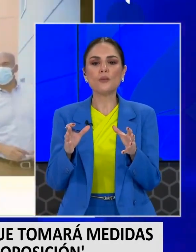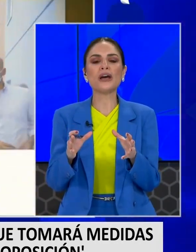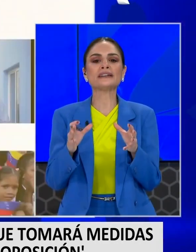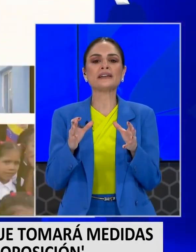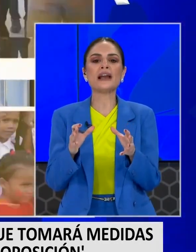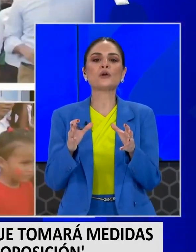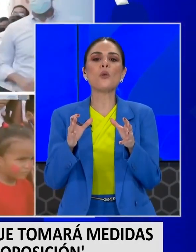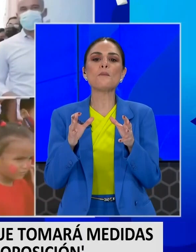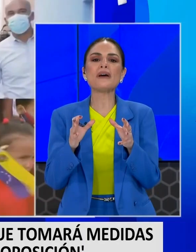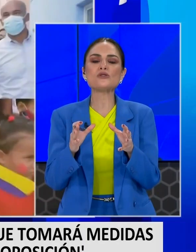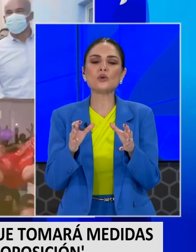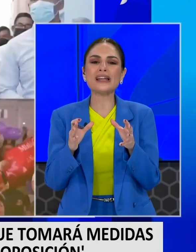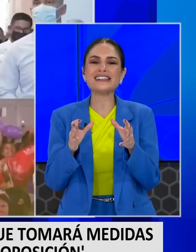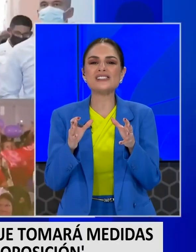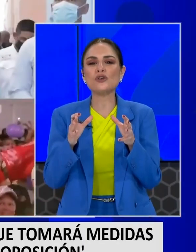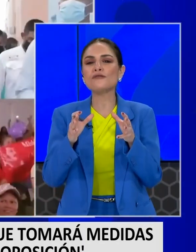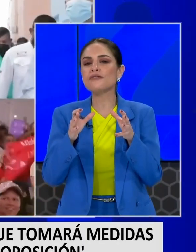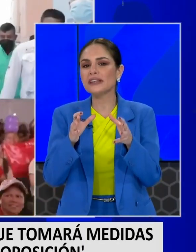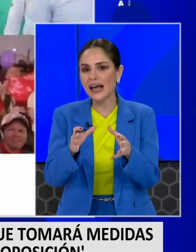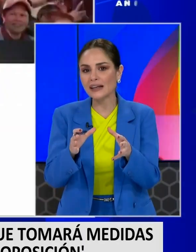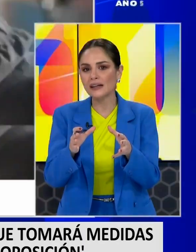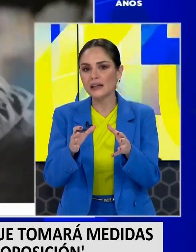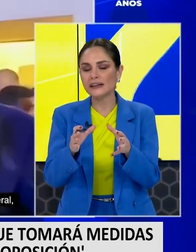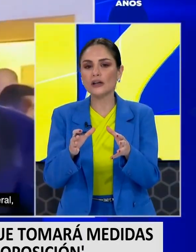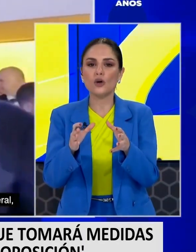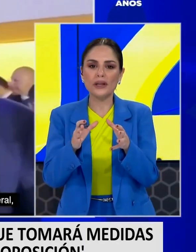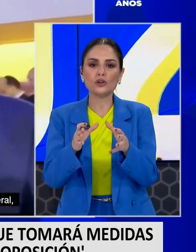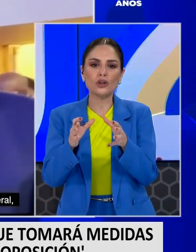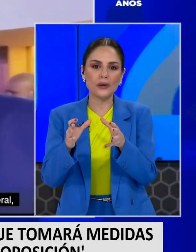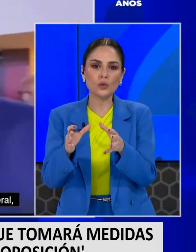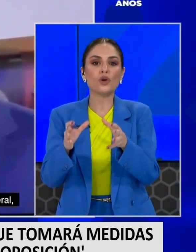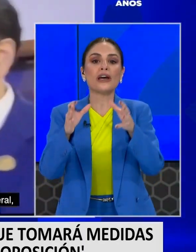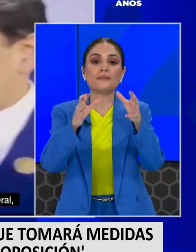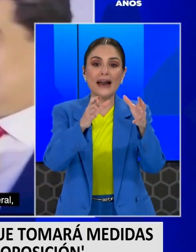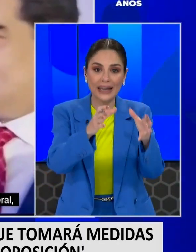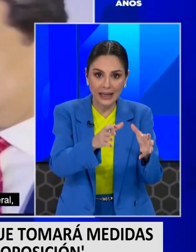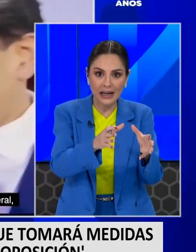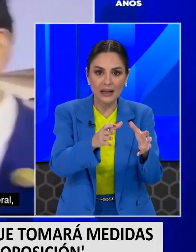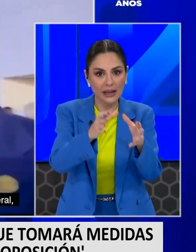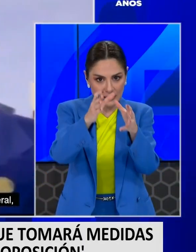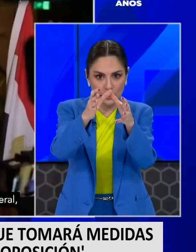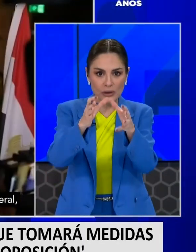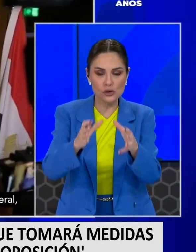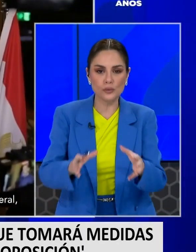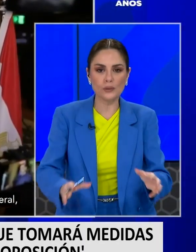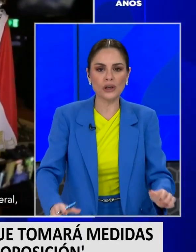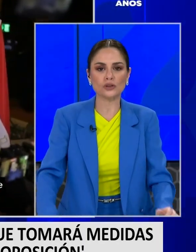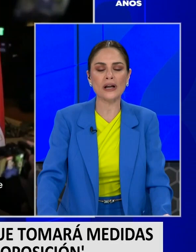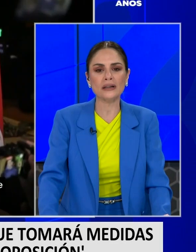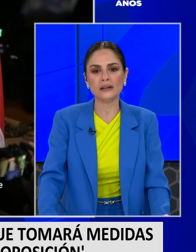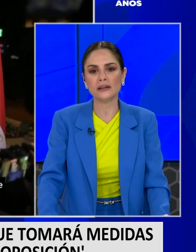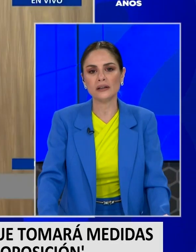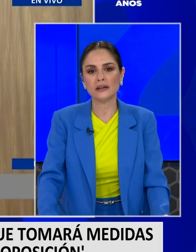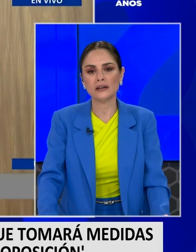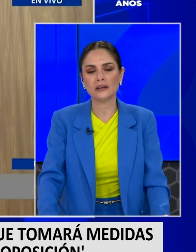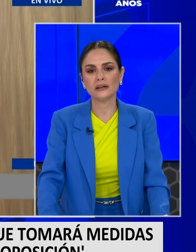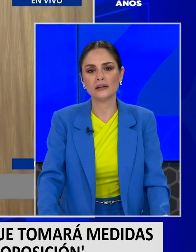Unidos, puede tener algún peso en la decisión final del gobierno de Maduro que maneja el Tribunal Supremo